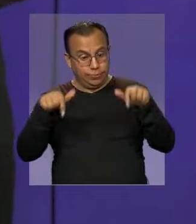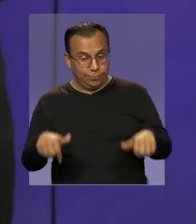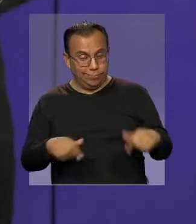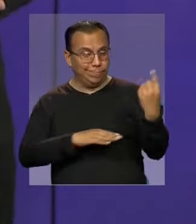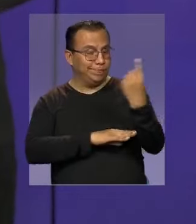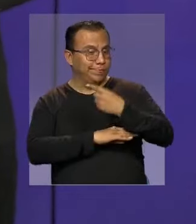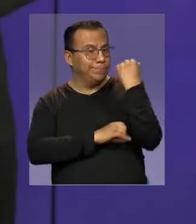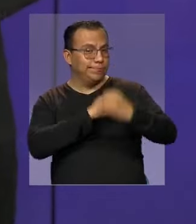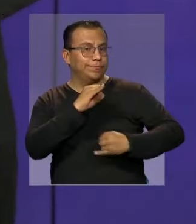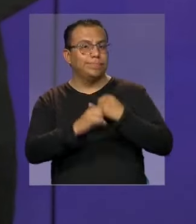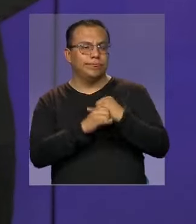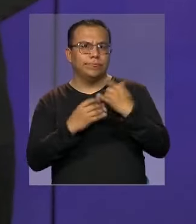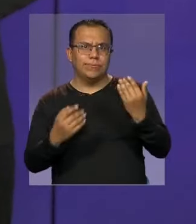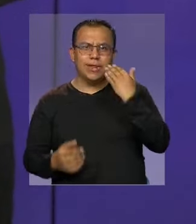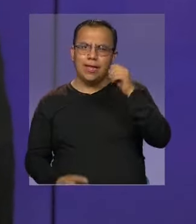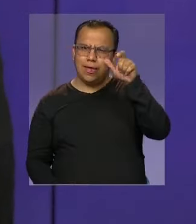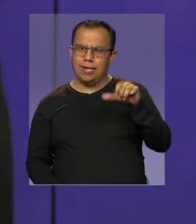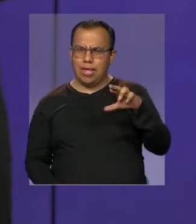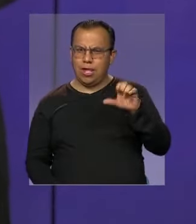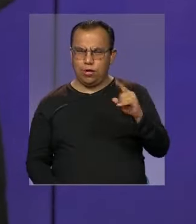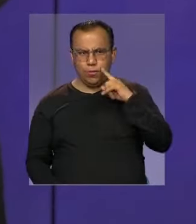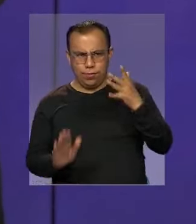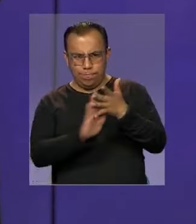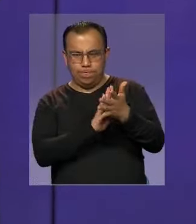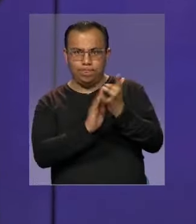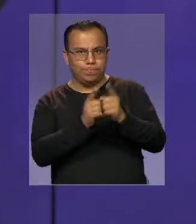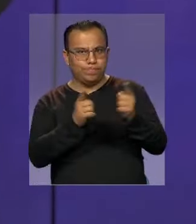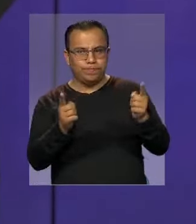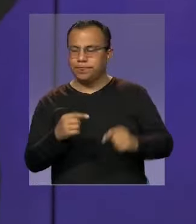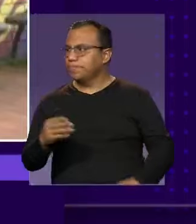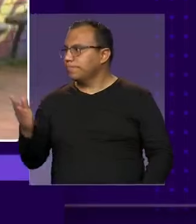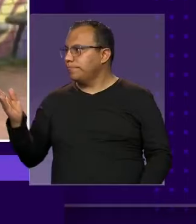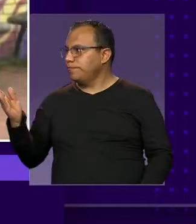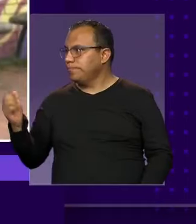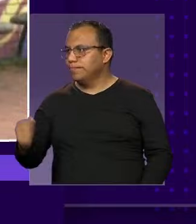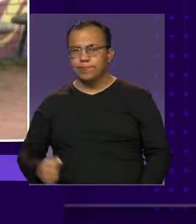Día Internacional. Carol Velázquez tiene más información.